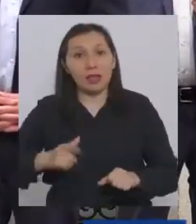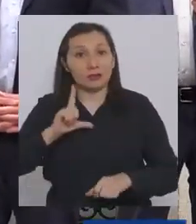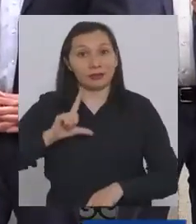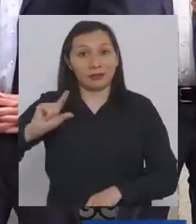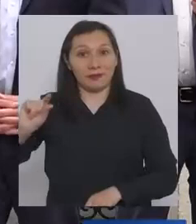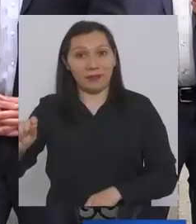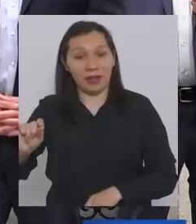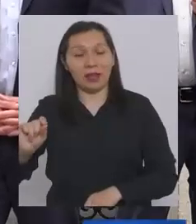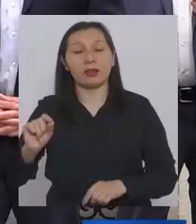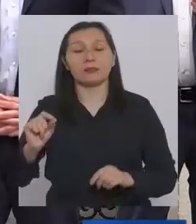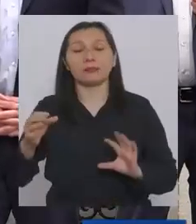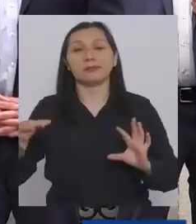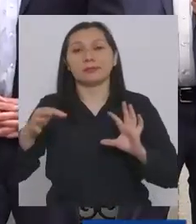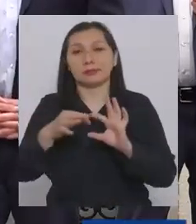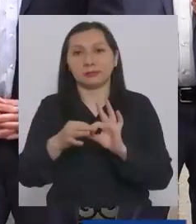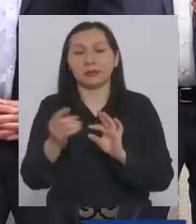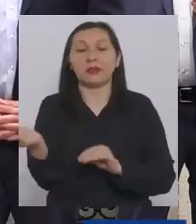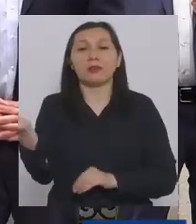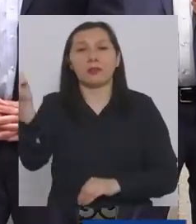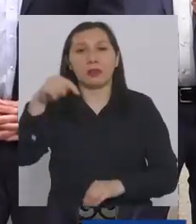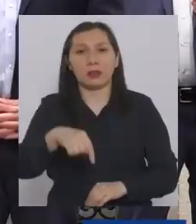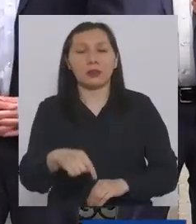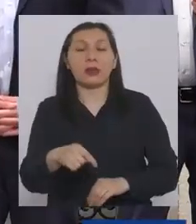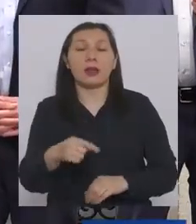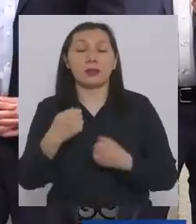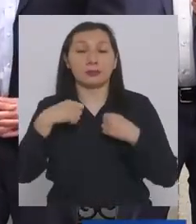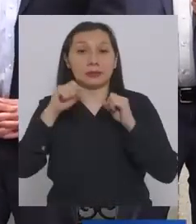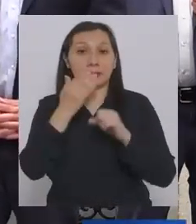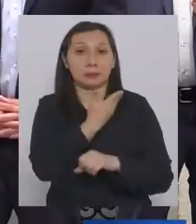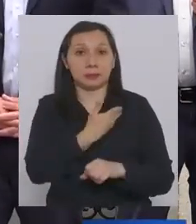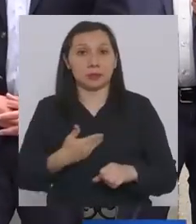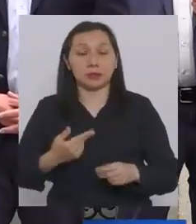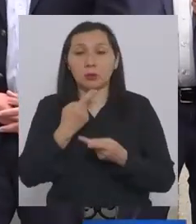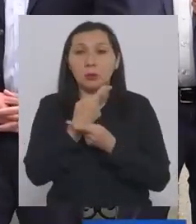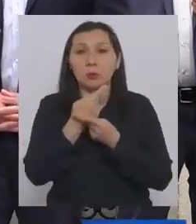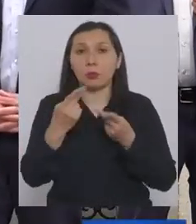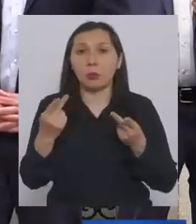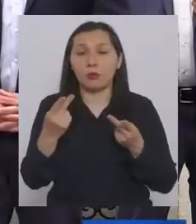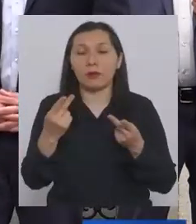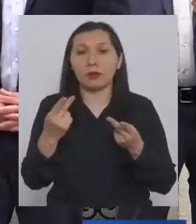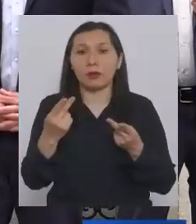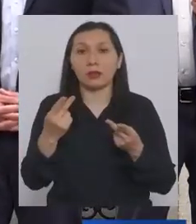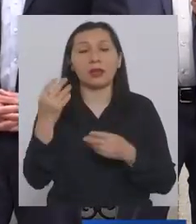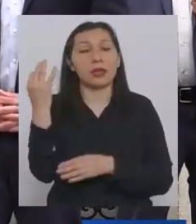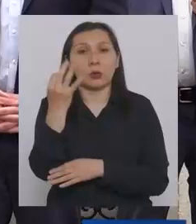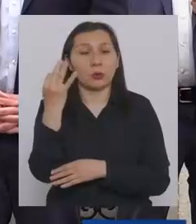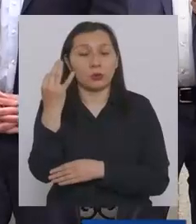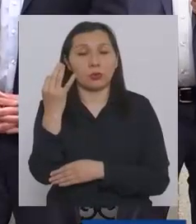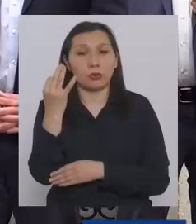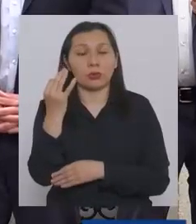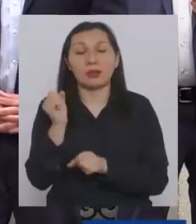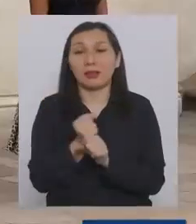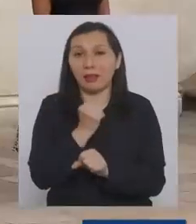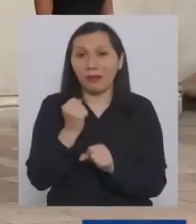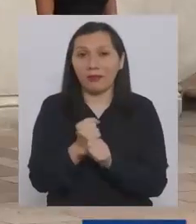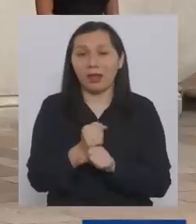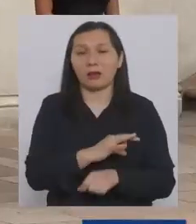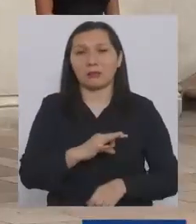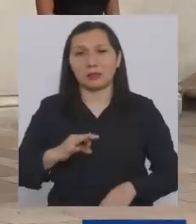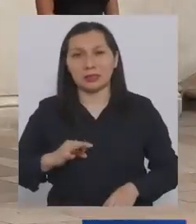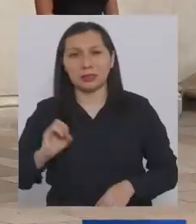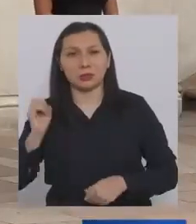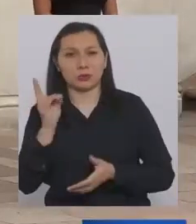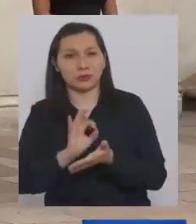saliente. Y el regreso del presidente electo también va a ser anunciado. Las reuniones que tengamos de trabajo entre